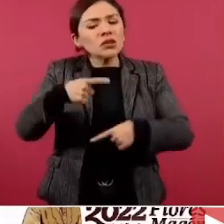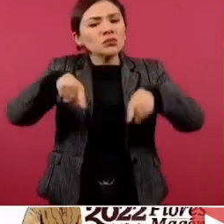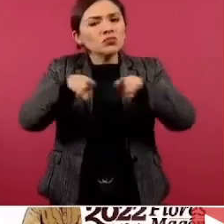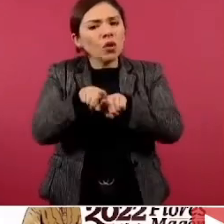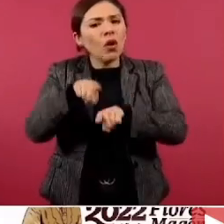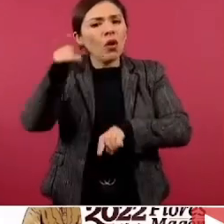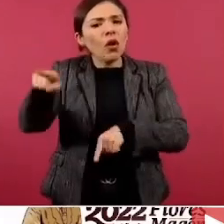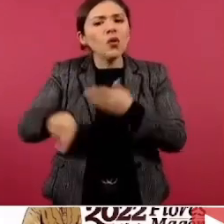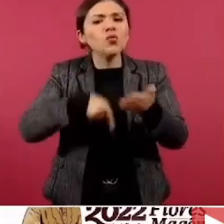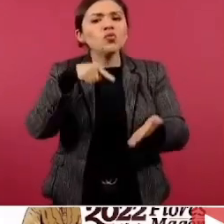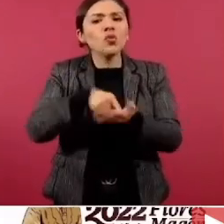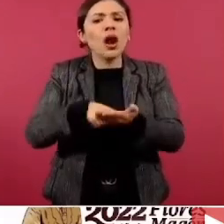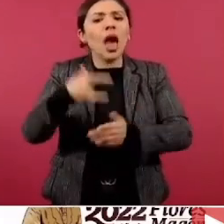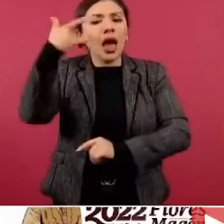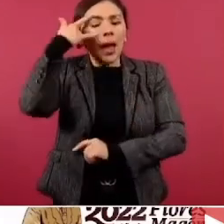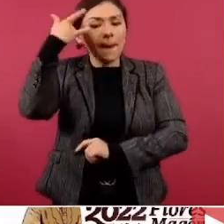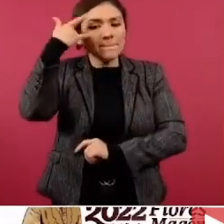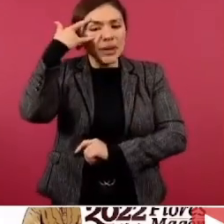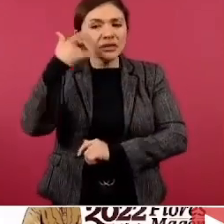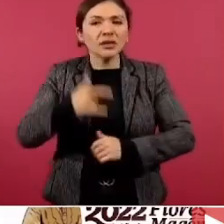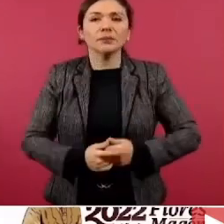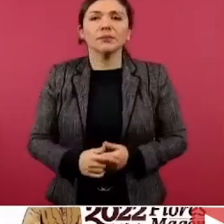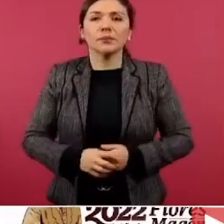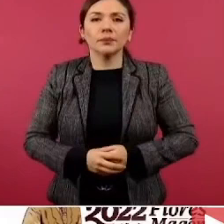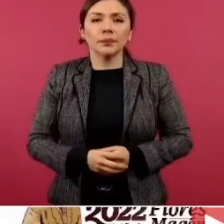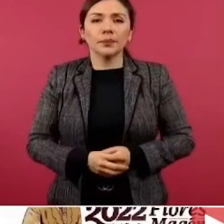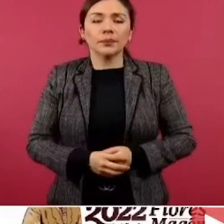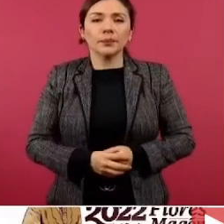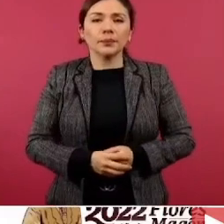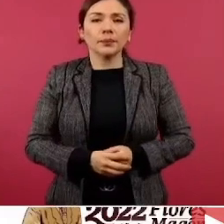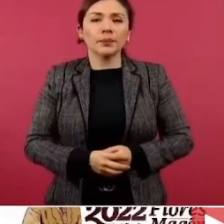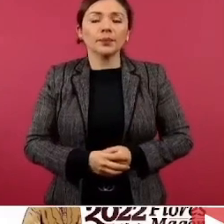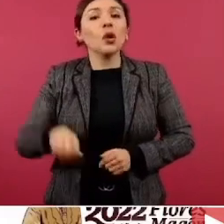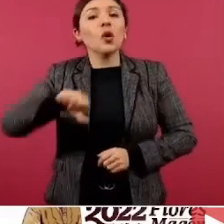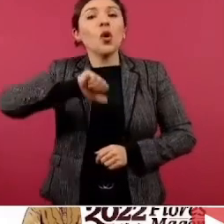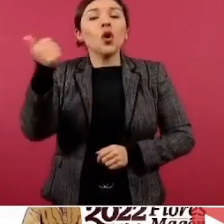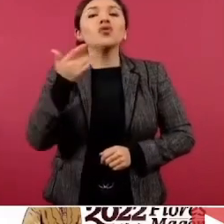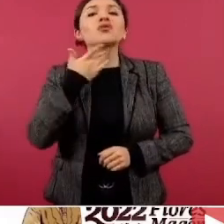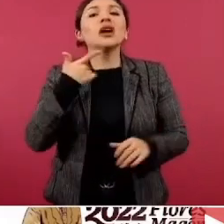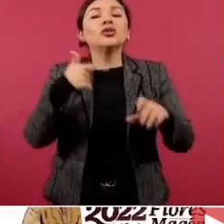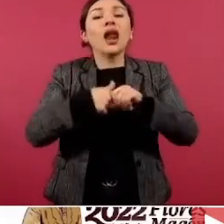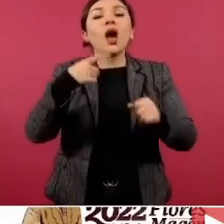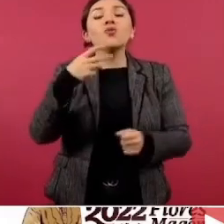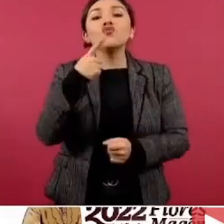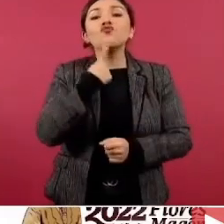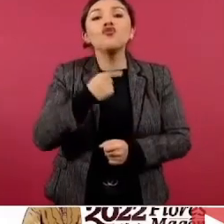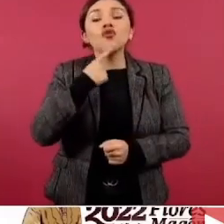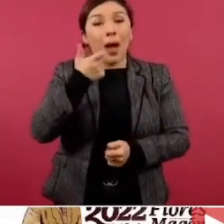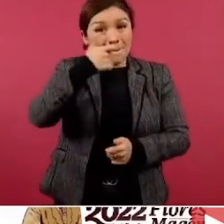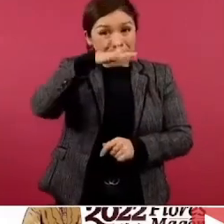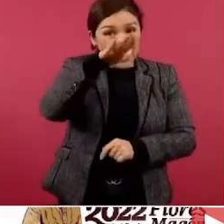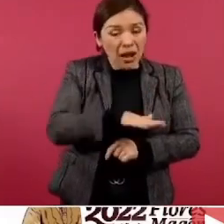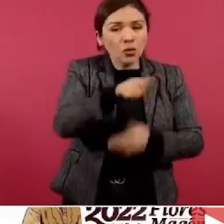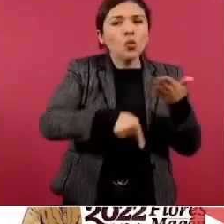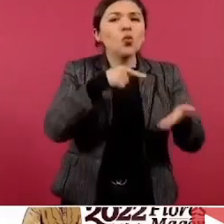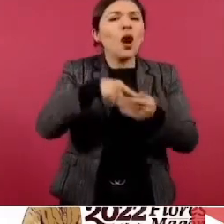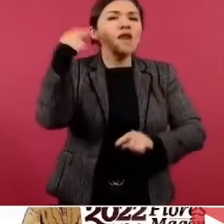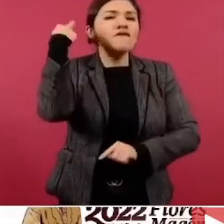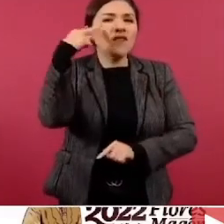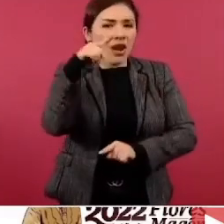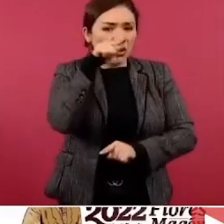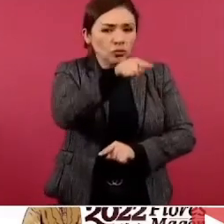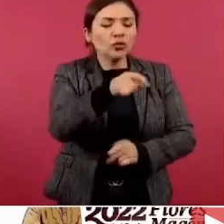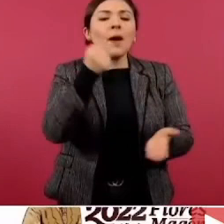lo proporcionaron en Escárcega, Campeche. Para la gasolina premium, las más baratas fueron en Coatzacoalcos,